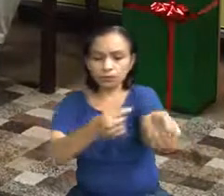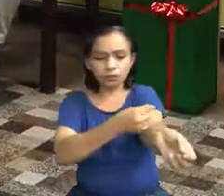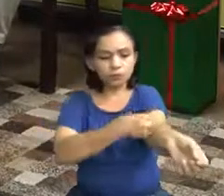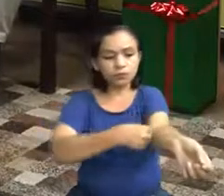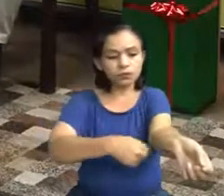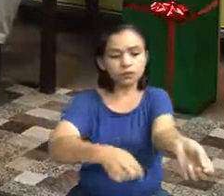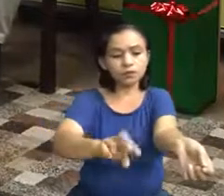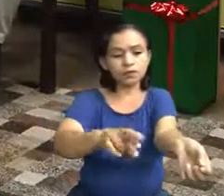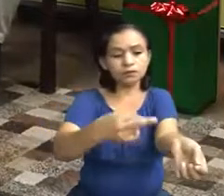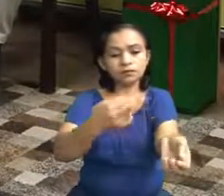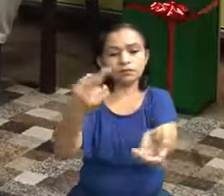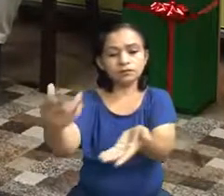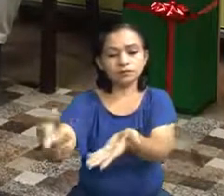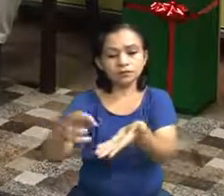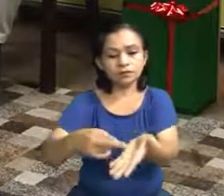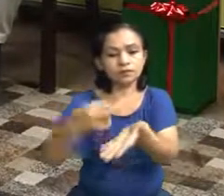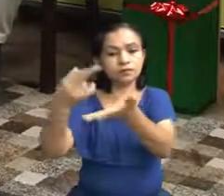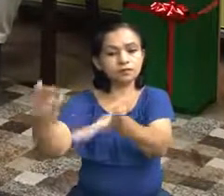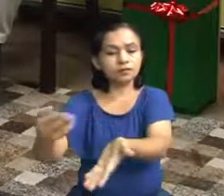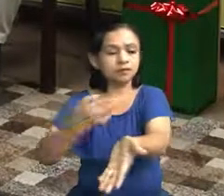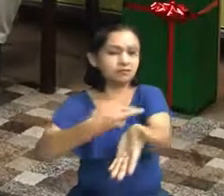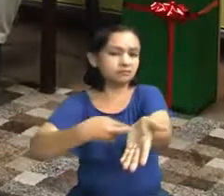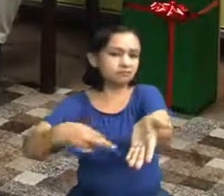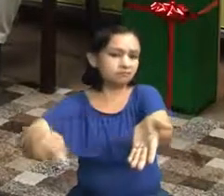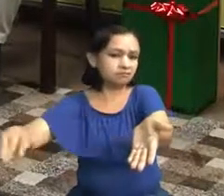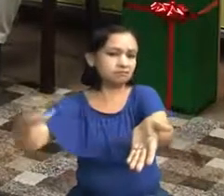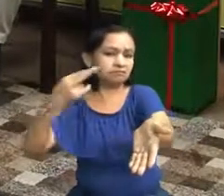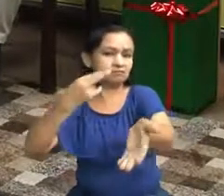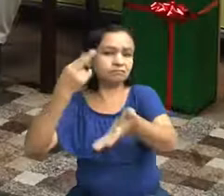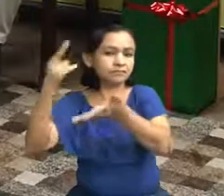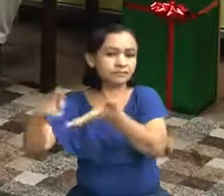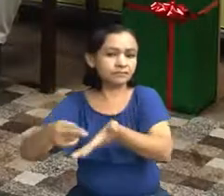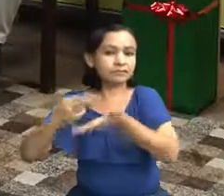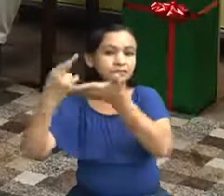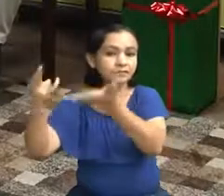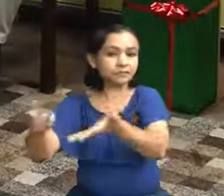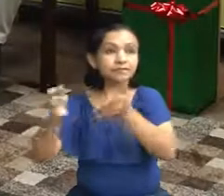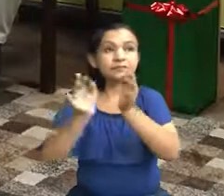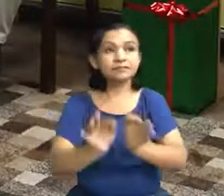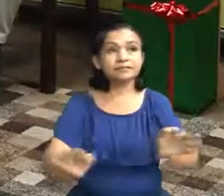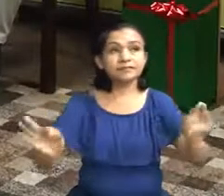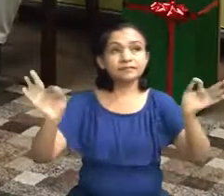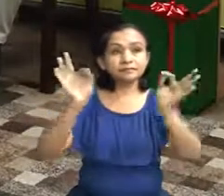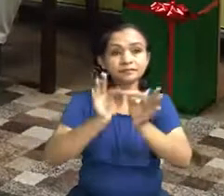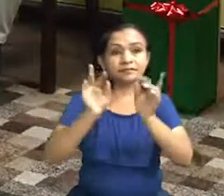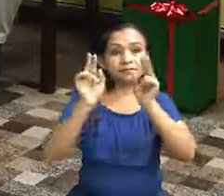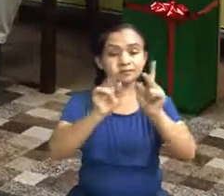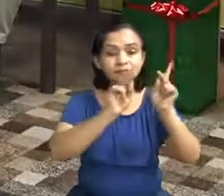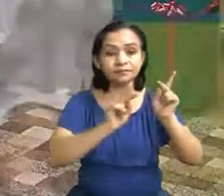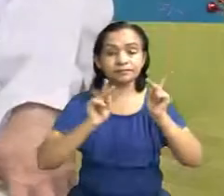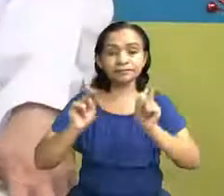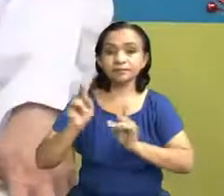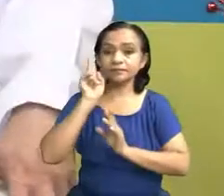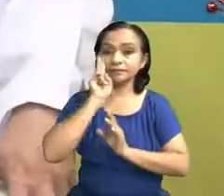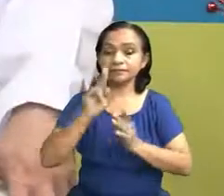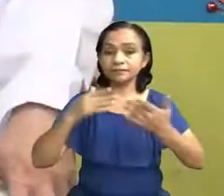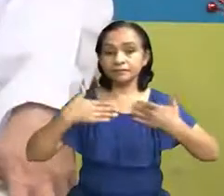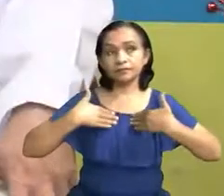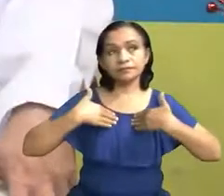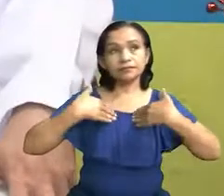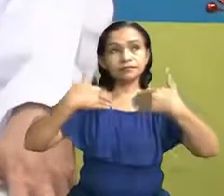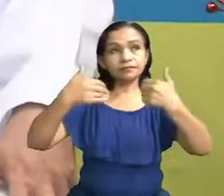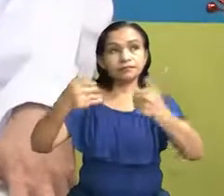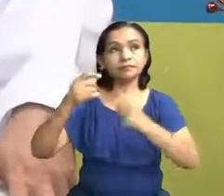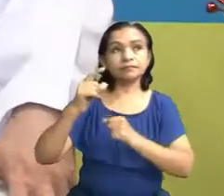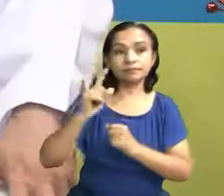de las donaciones de sangre y las transfusiones sanguíneas son de gran importancia para la población. Tienen que ver con la salud de todo, ¿verdad?